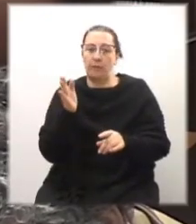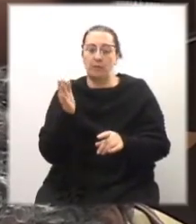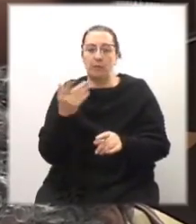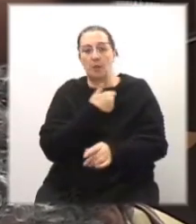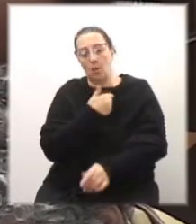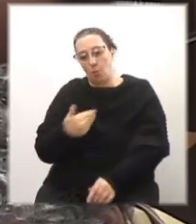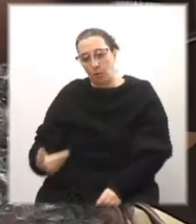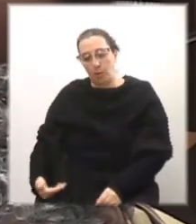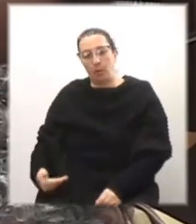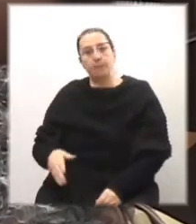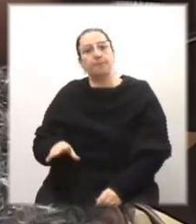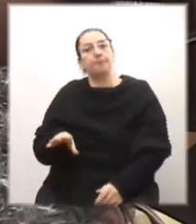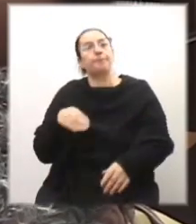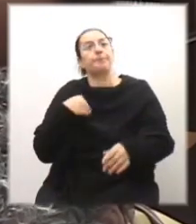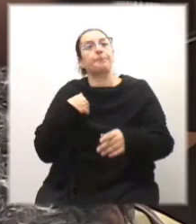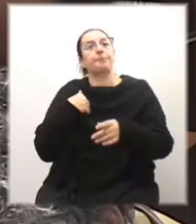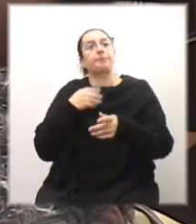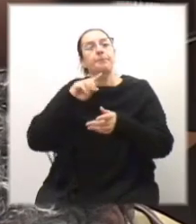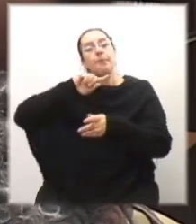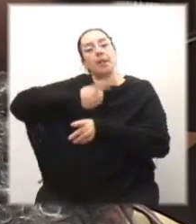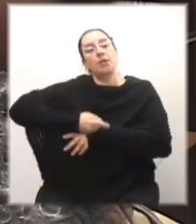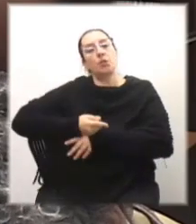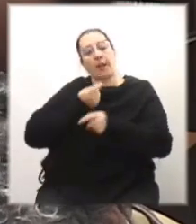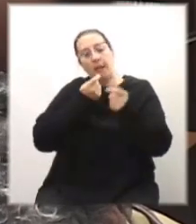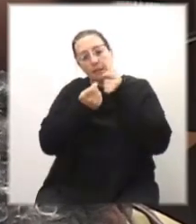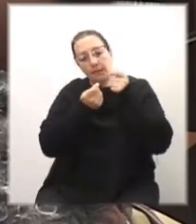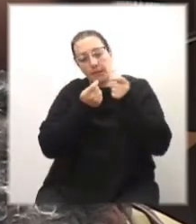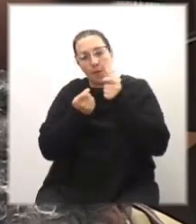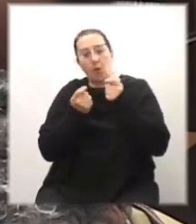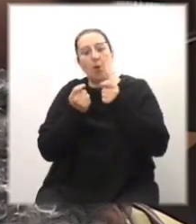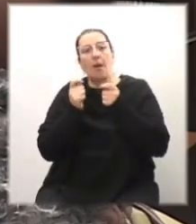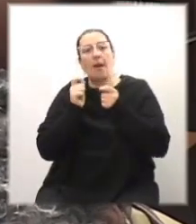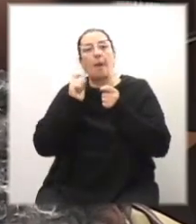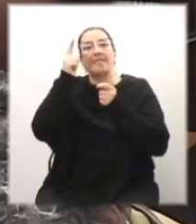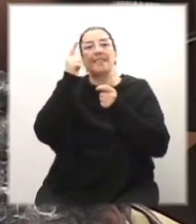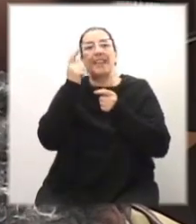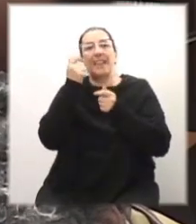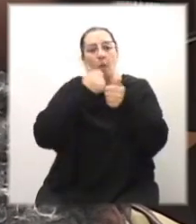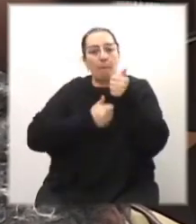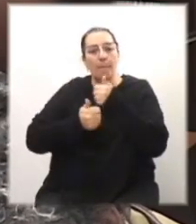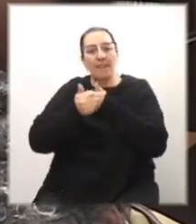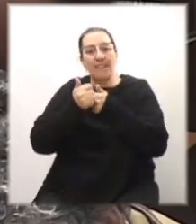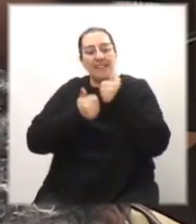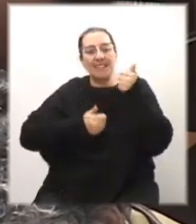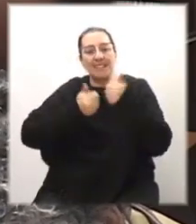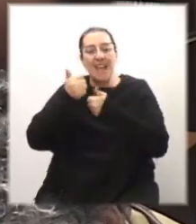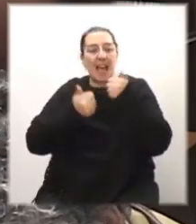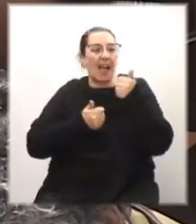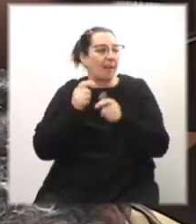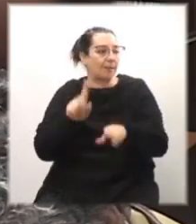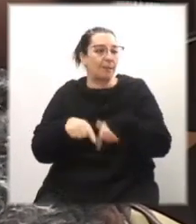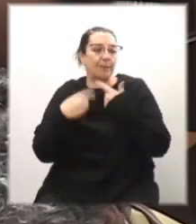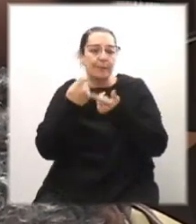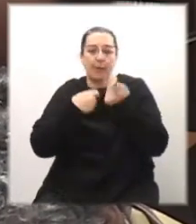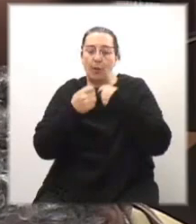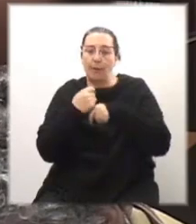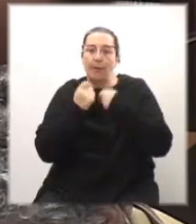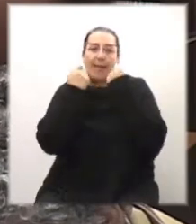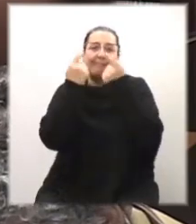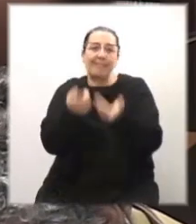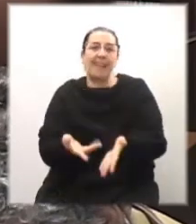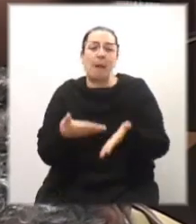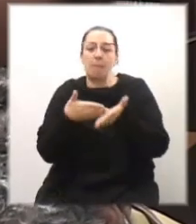gobierno adoptó decisiones que afectaron la capacidad de competencia de nuestra economía, como la entrega del puerto de Montevideo